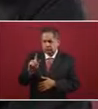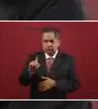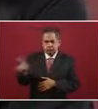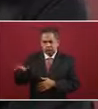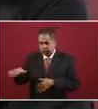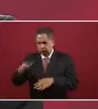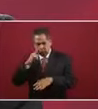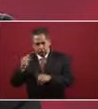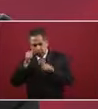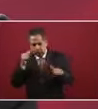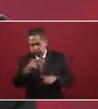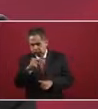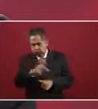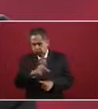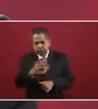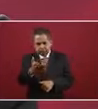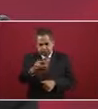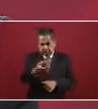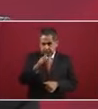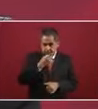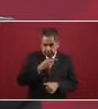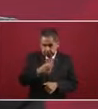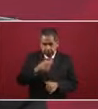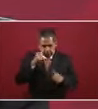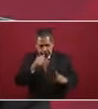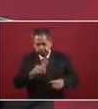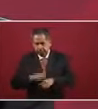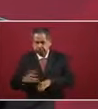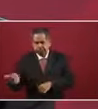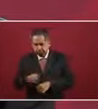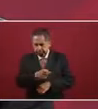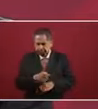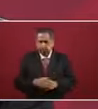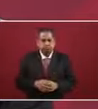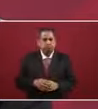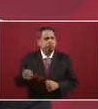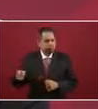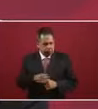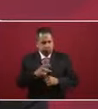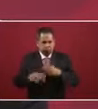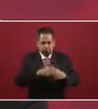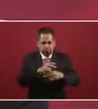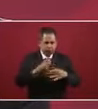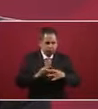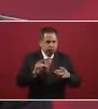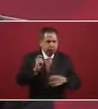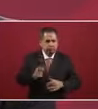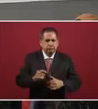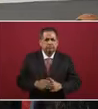atienda este asunto. Y él va a